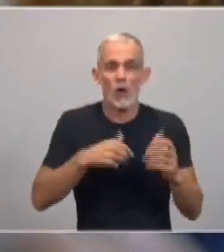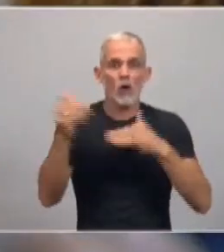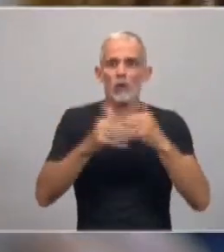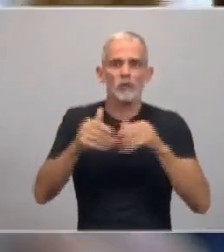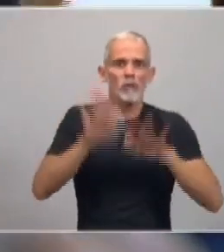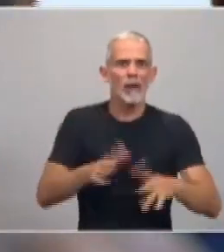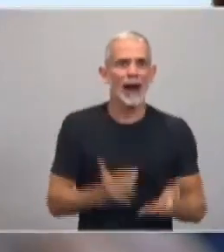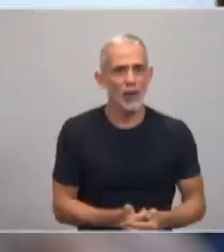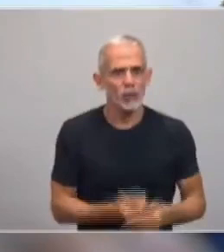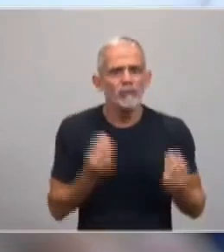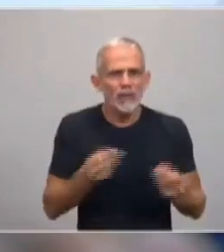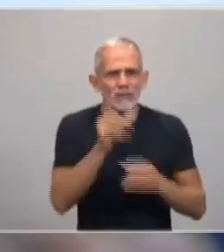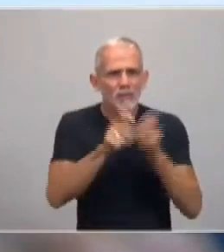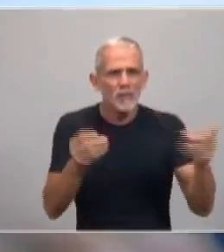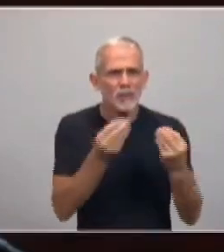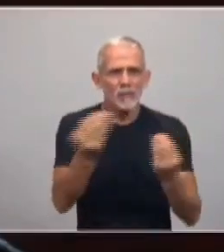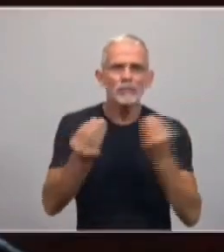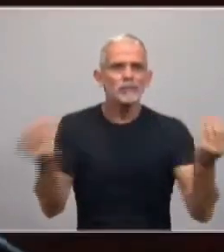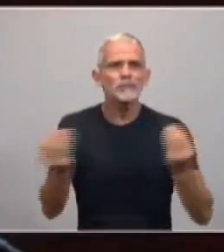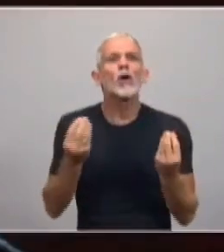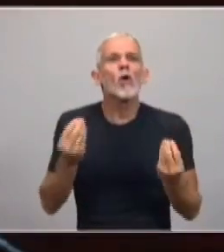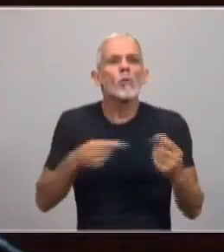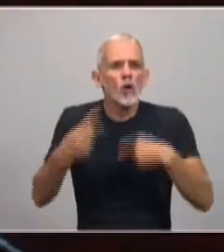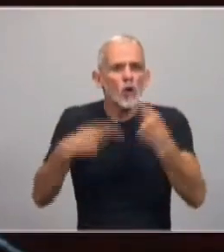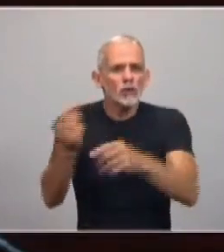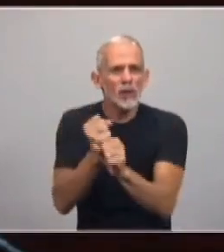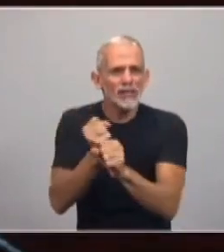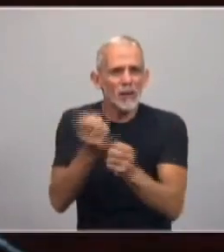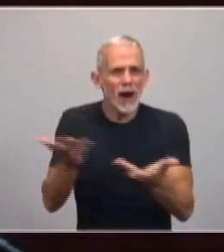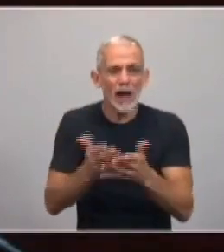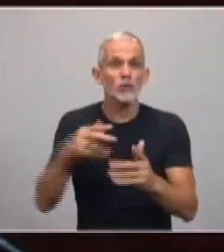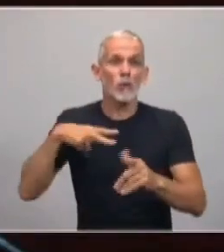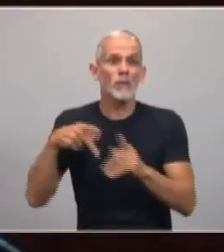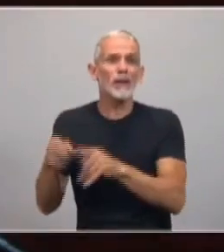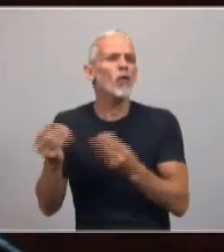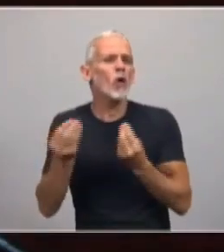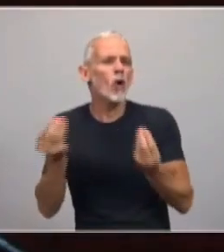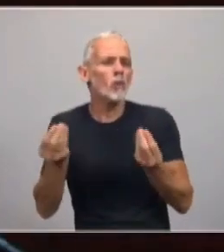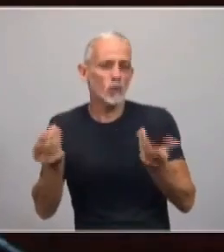pública y para sostener los puestos de trabajo en el sector privado.